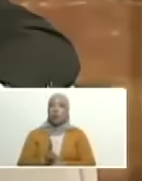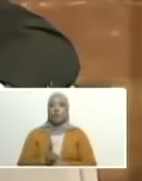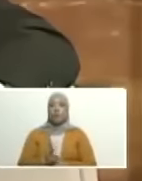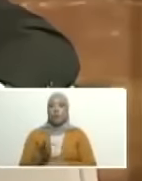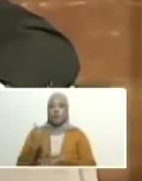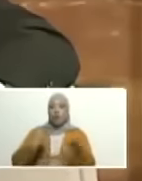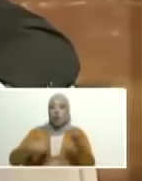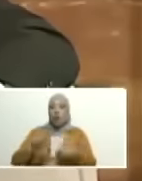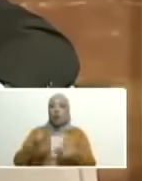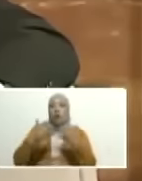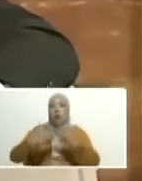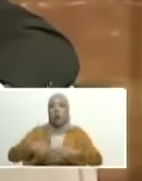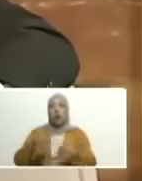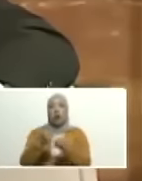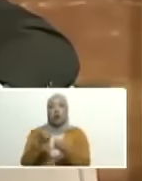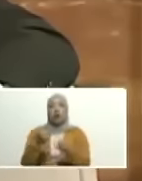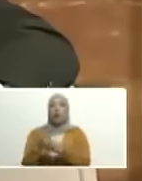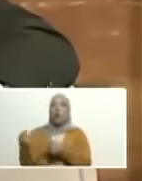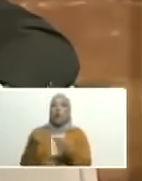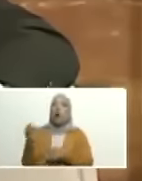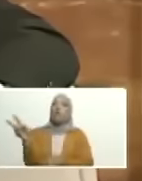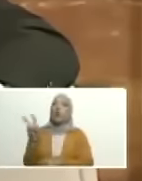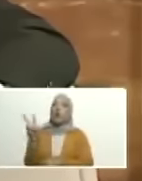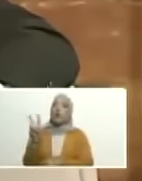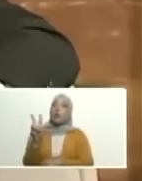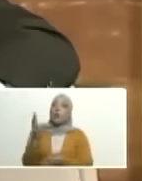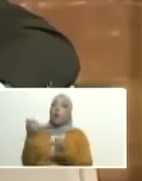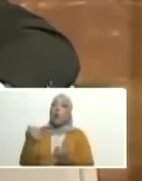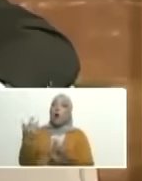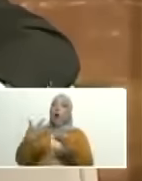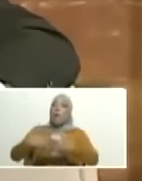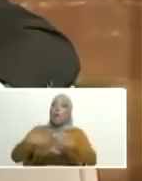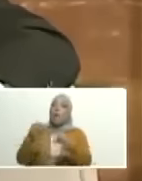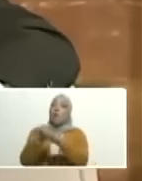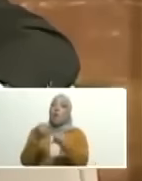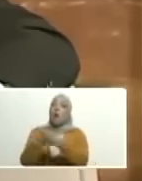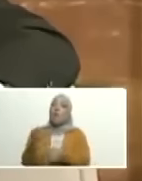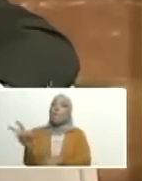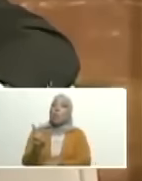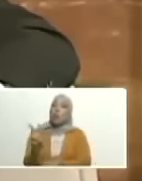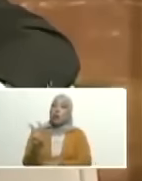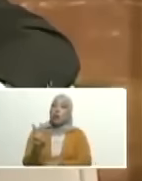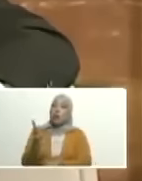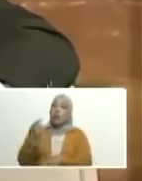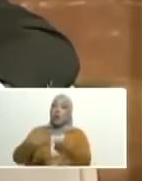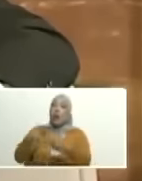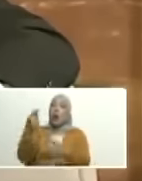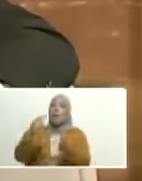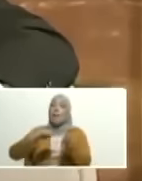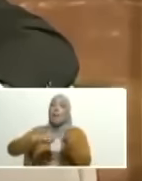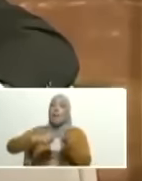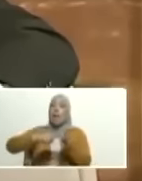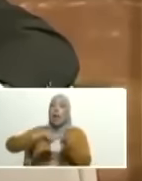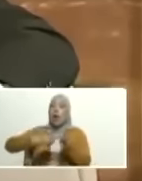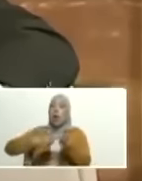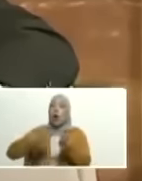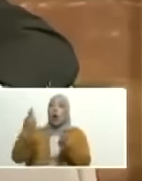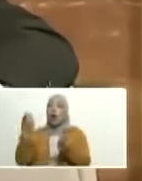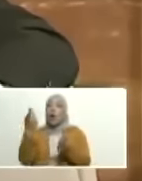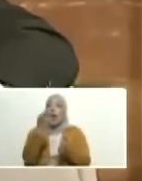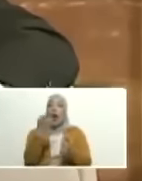Venta de petróleo y gas de Venezuela o pago de petróleo y gas de Venezuela para pago de deuda a acreedores que Venezuela